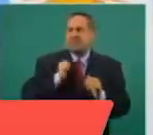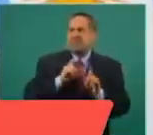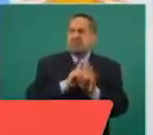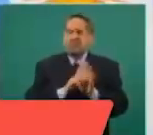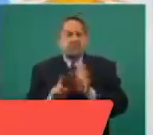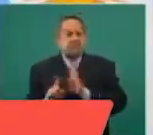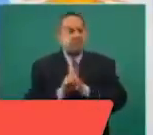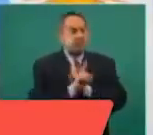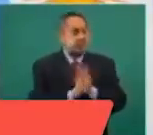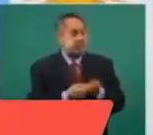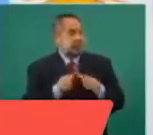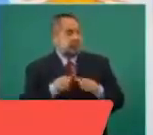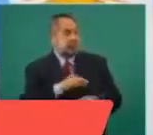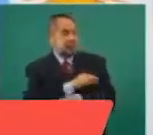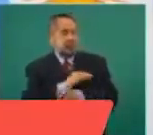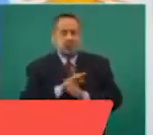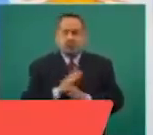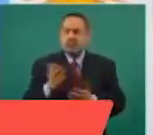muy diferentes.